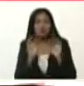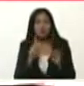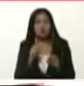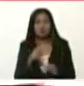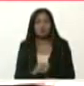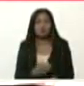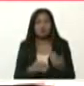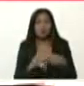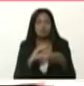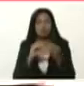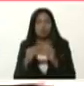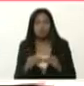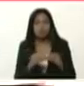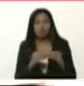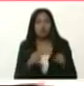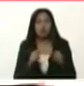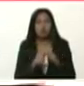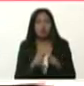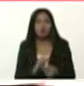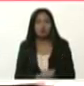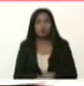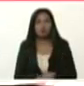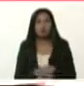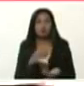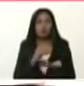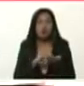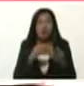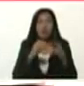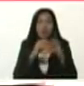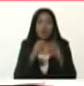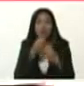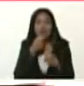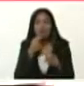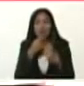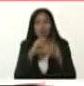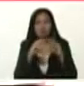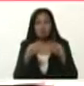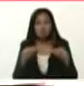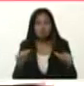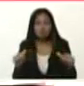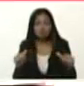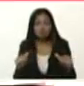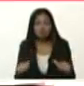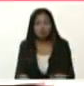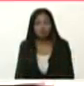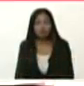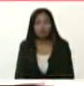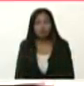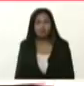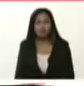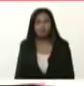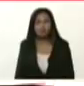pero vamos a faltar barrio adentro, ponérselo bonito, bien chévere. Todo,